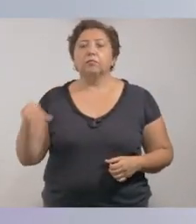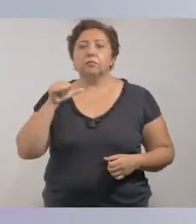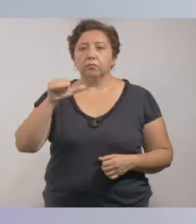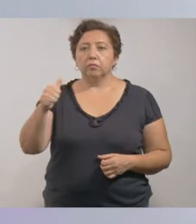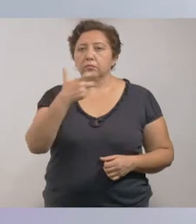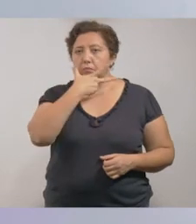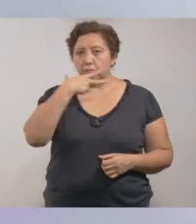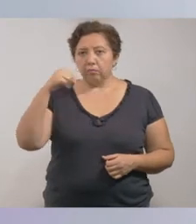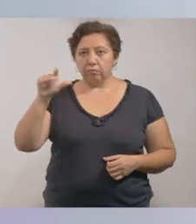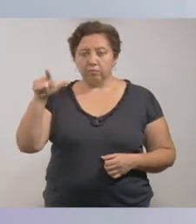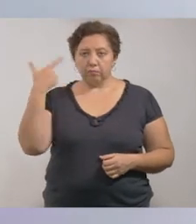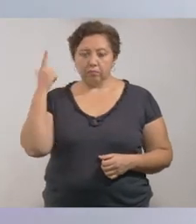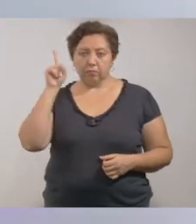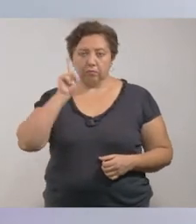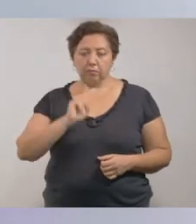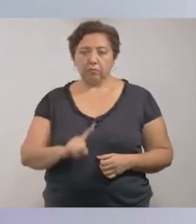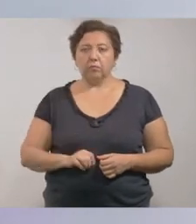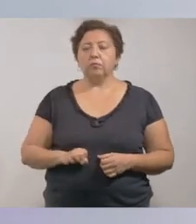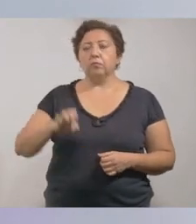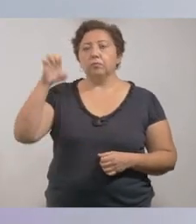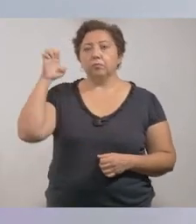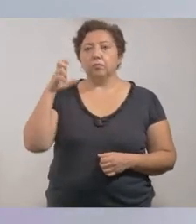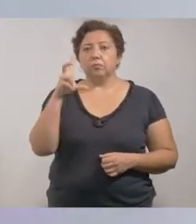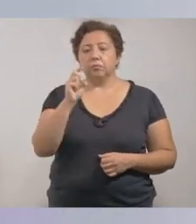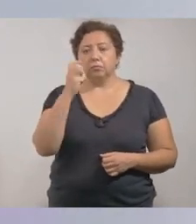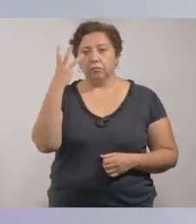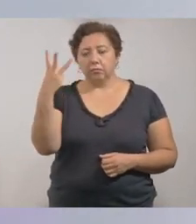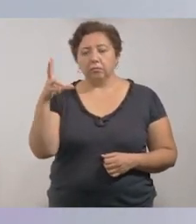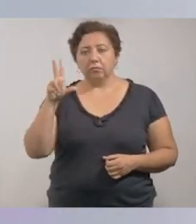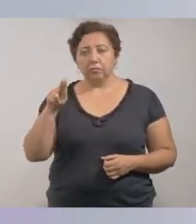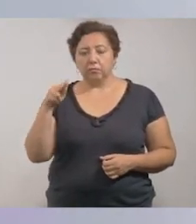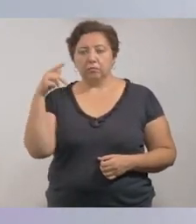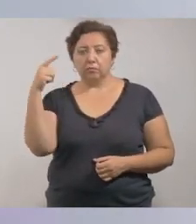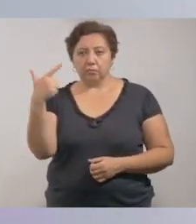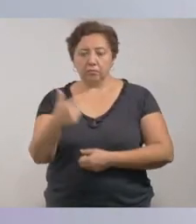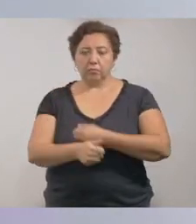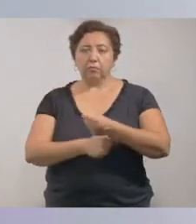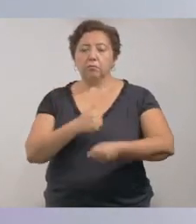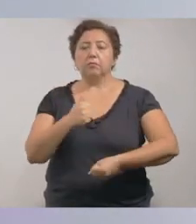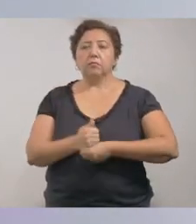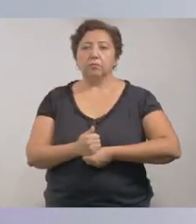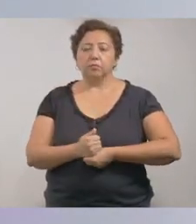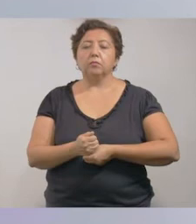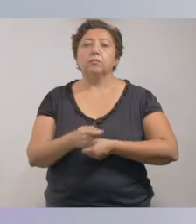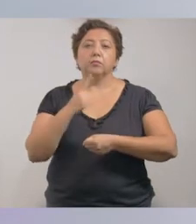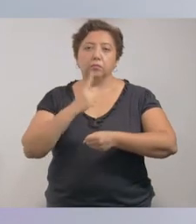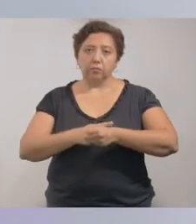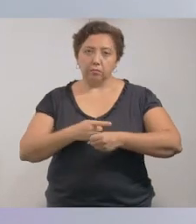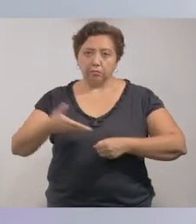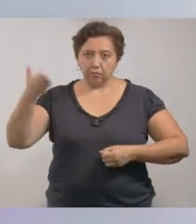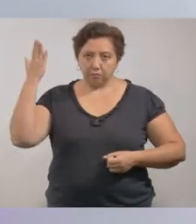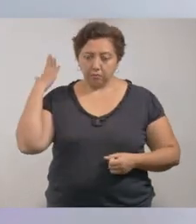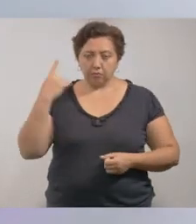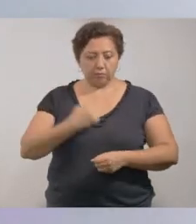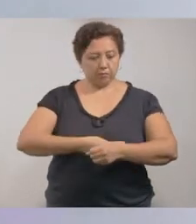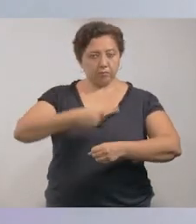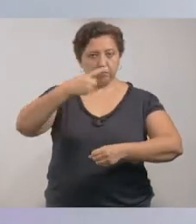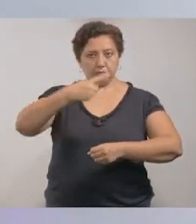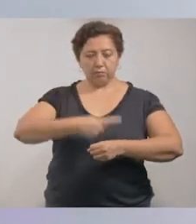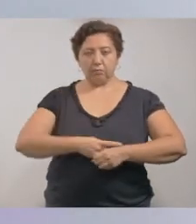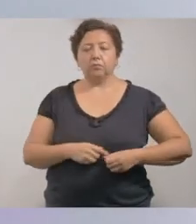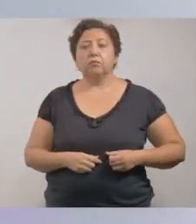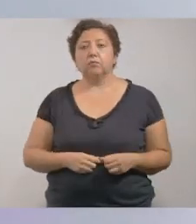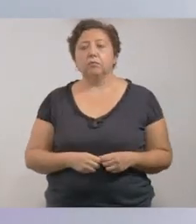16 hombres y 12 mujeres, de un rango de edad de los 33 a los 87 años. Sus principales enfermedades fueron hipertensión